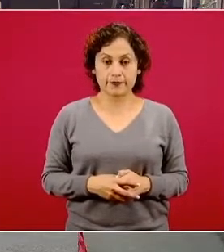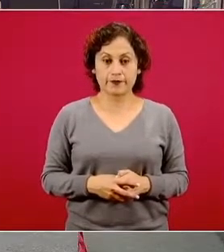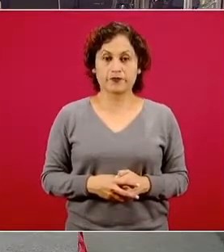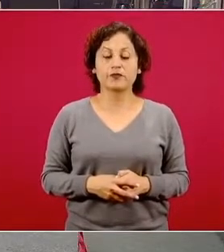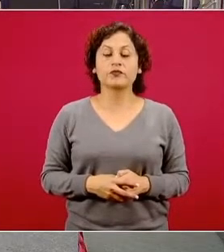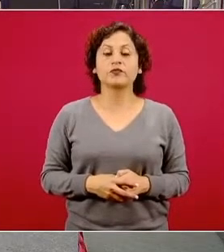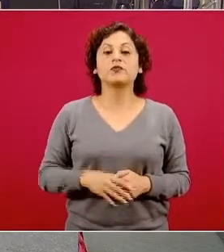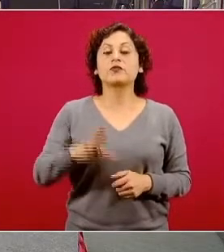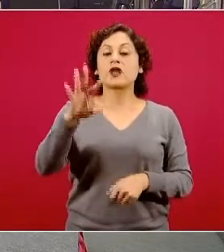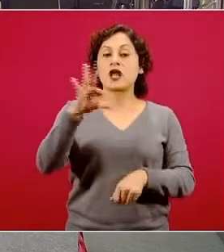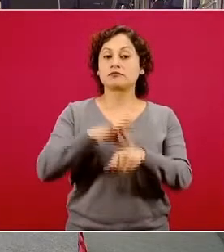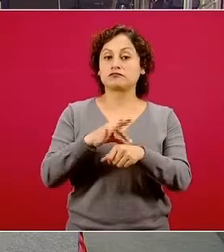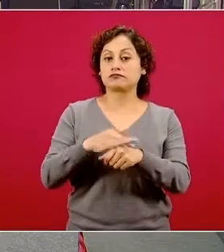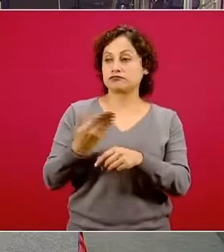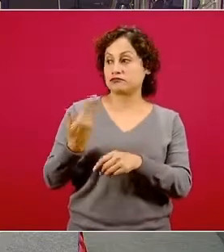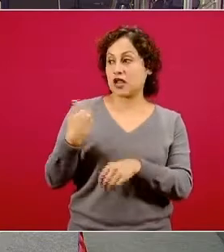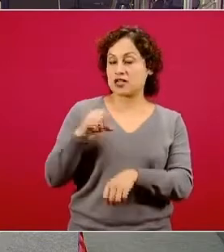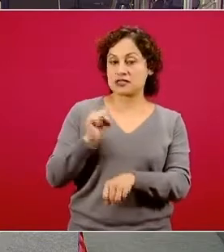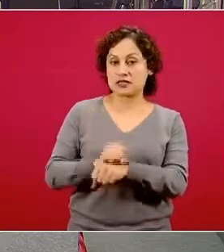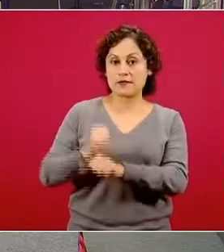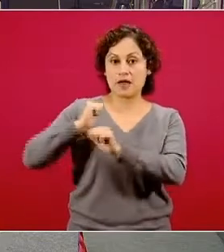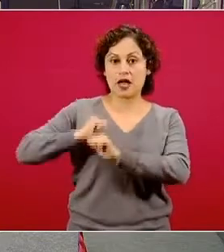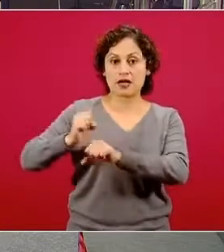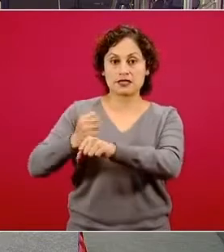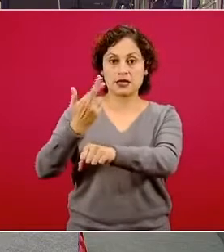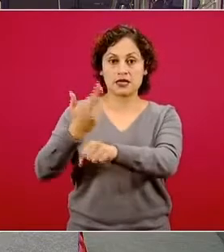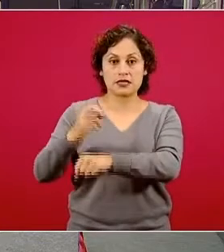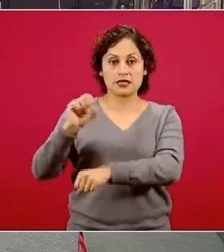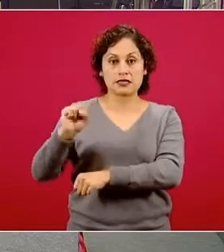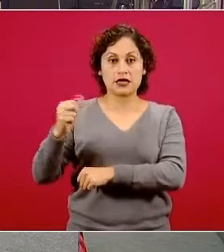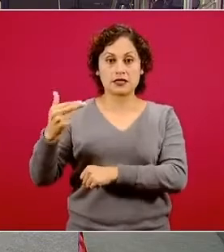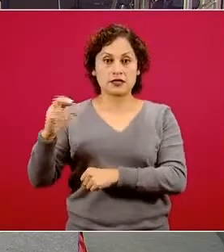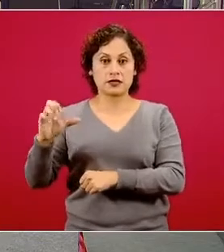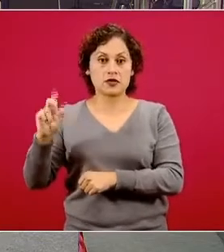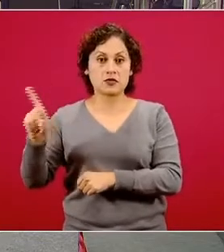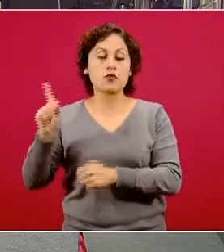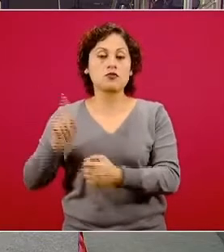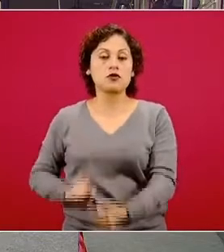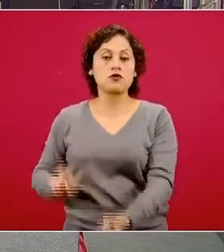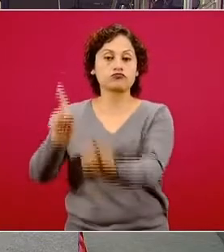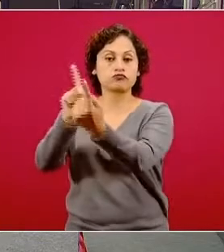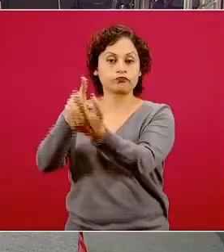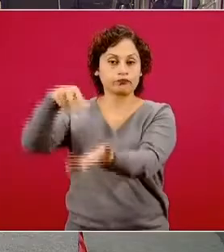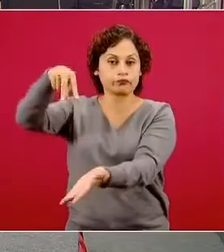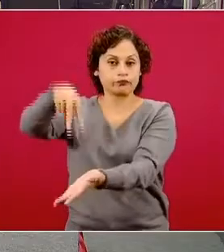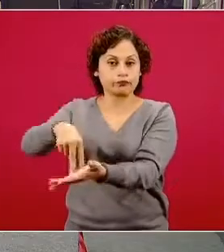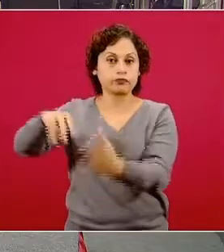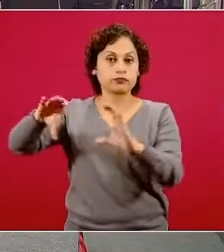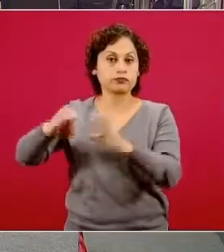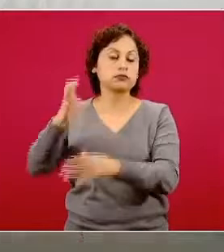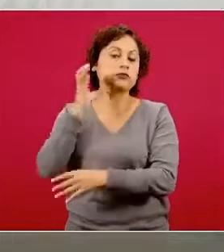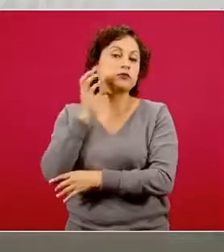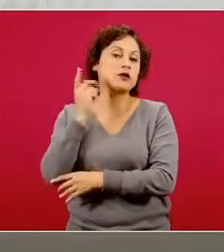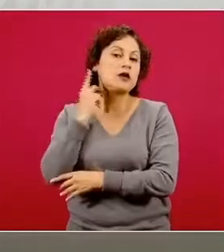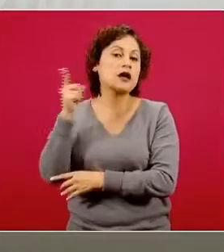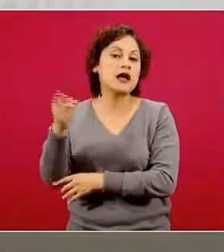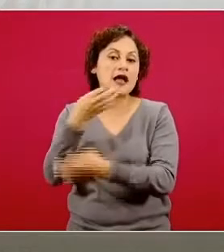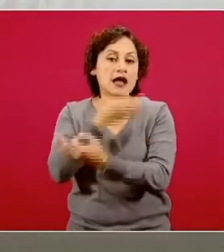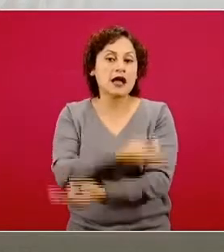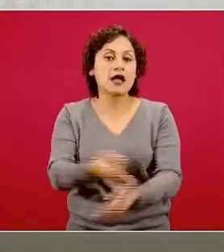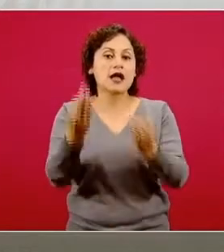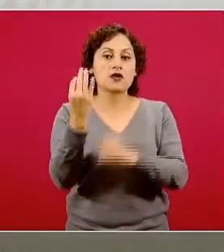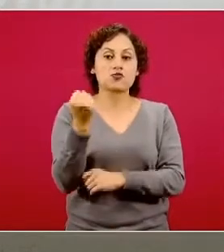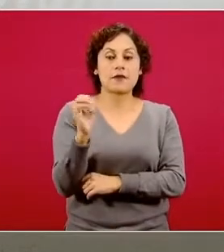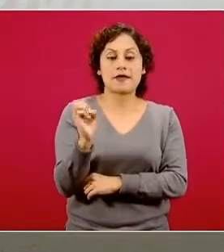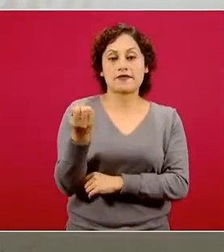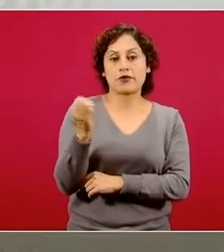Doctor, en la semana el secretario de Hacienda compareció ante los diputados y ahí informó que el próximo 9 de octubre se dará el primer